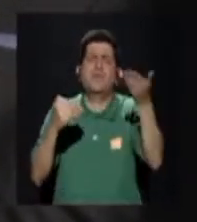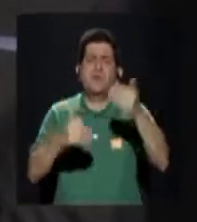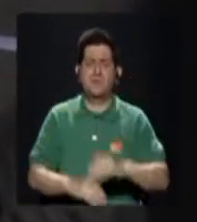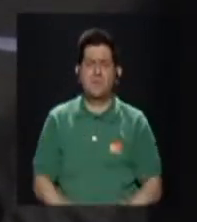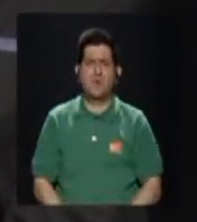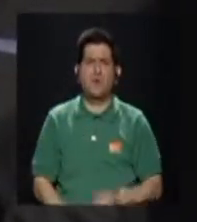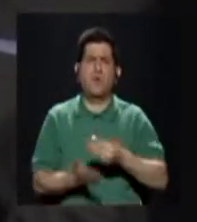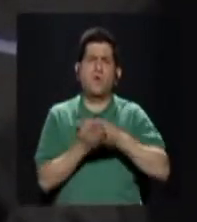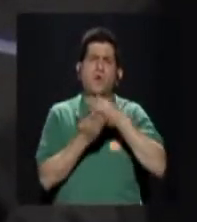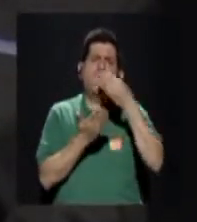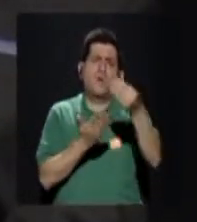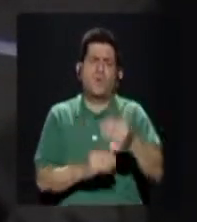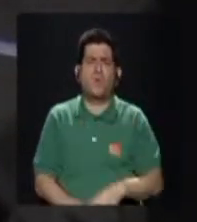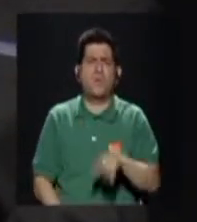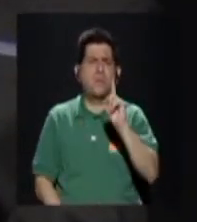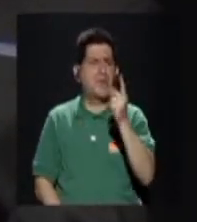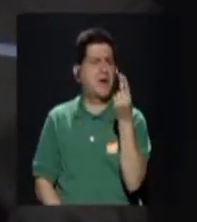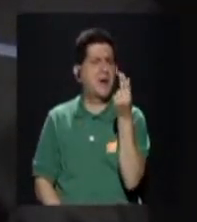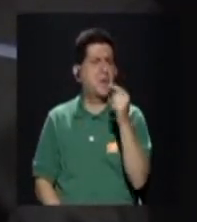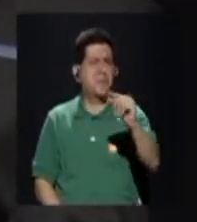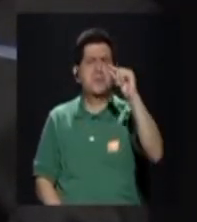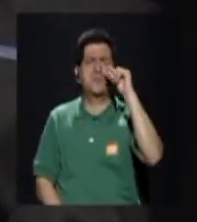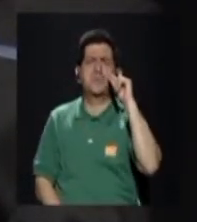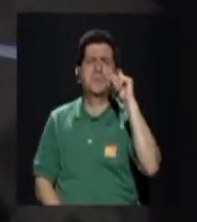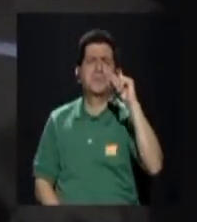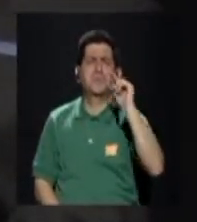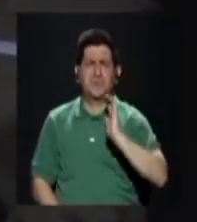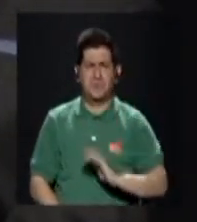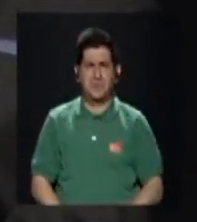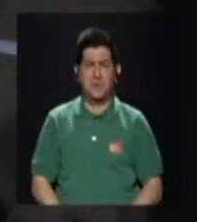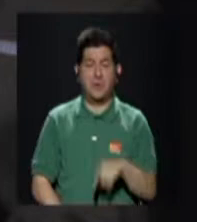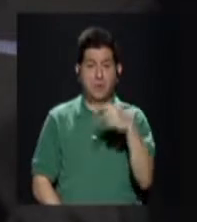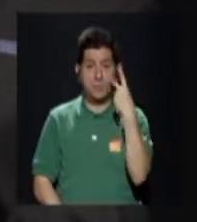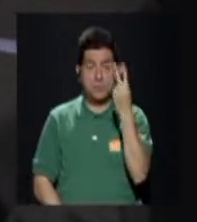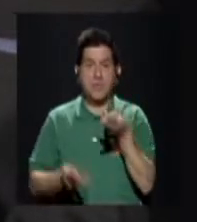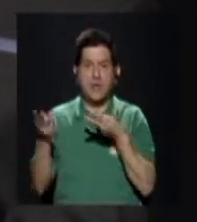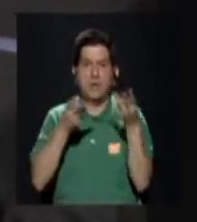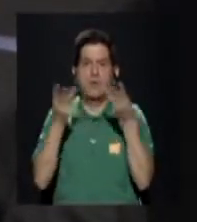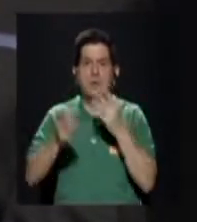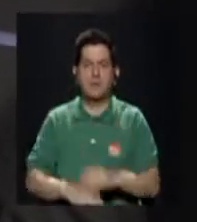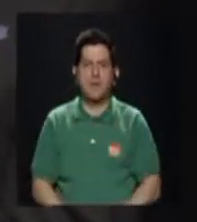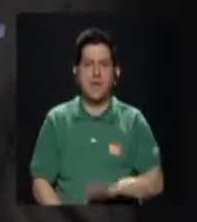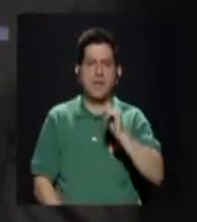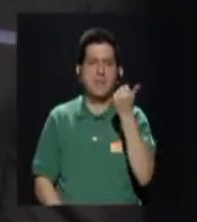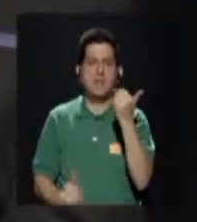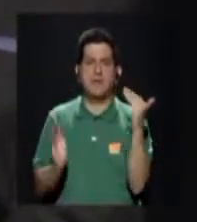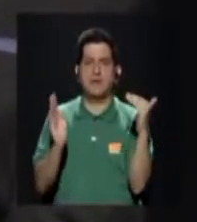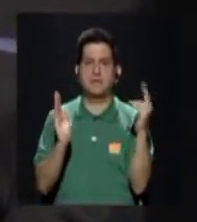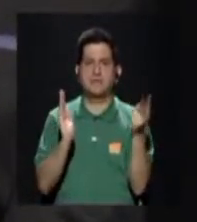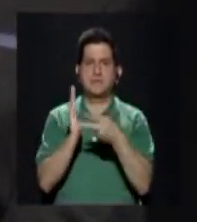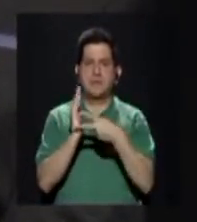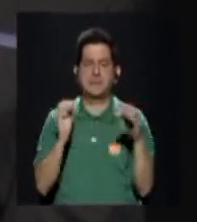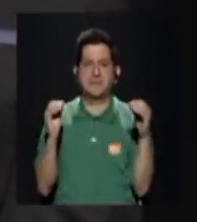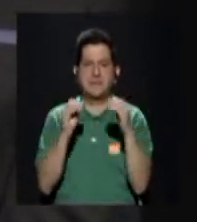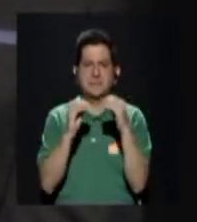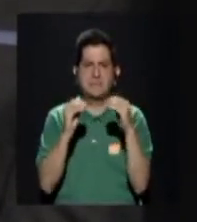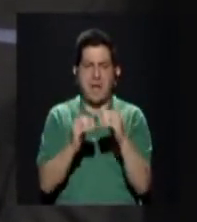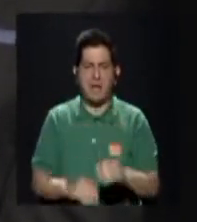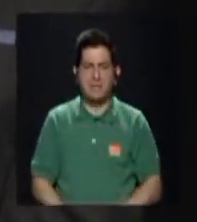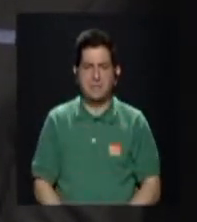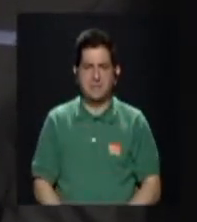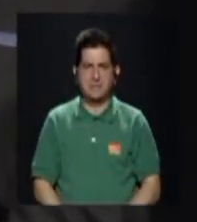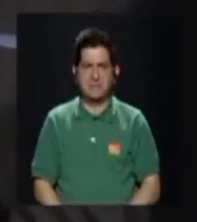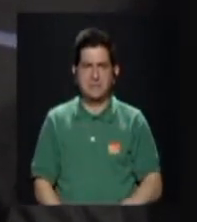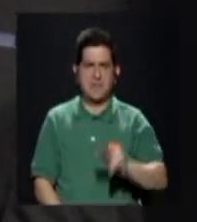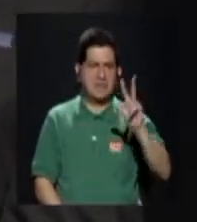que lo compran a un precio ínfimo. Y usted los ve en el mercado 10 veces más. De